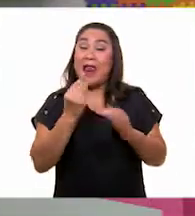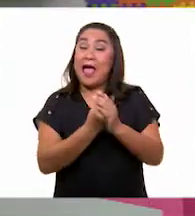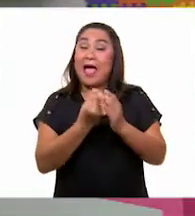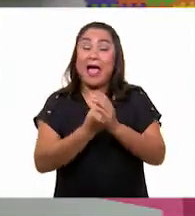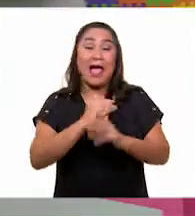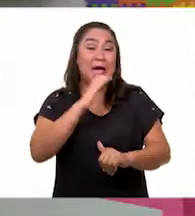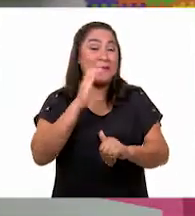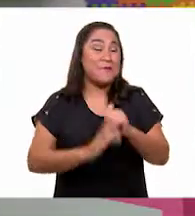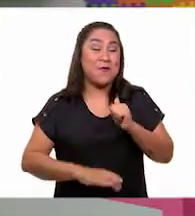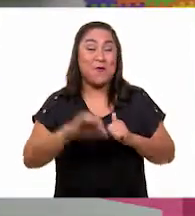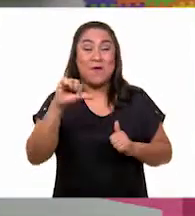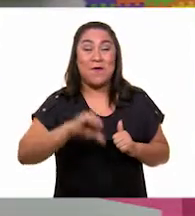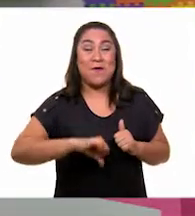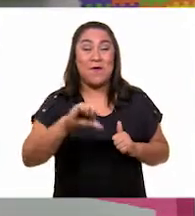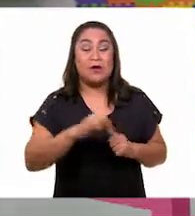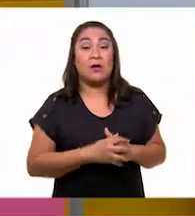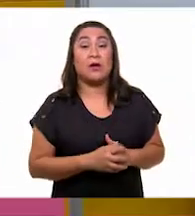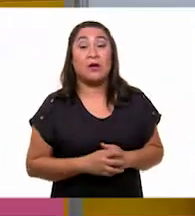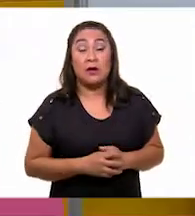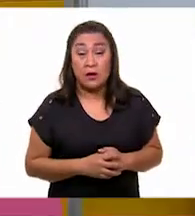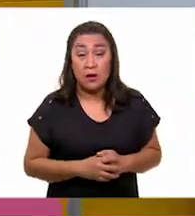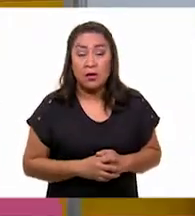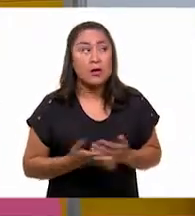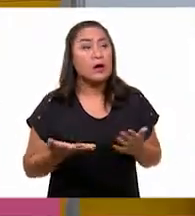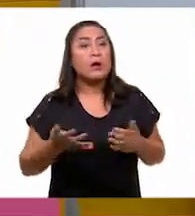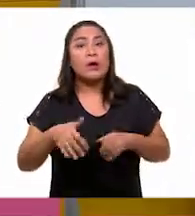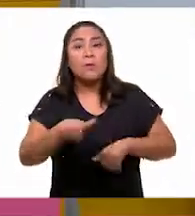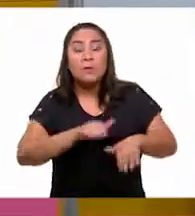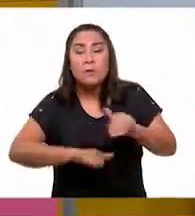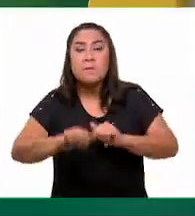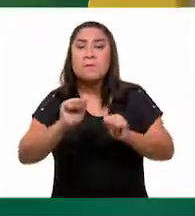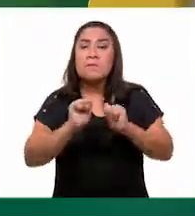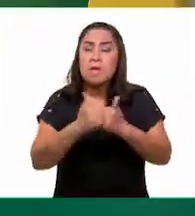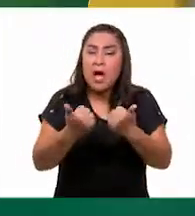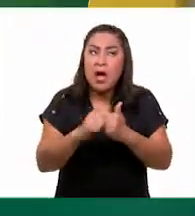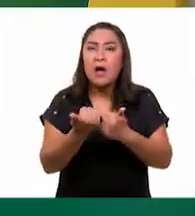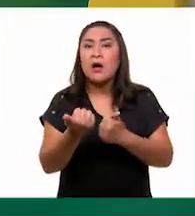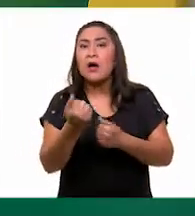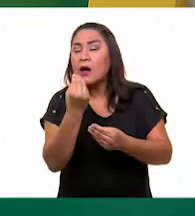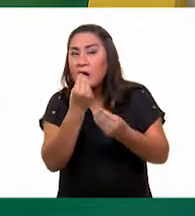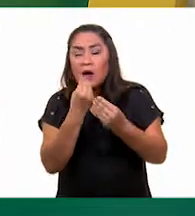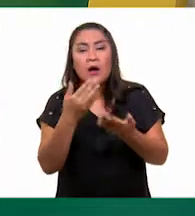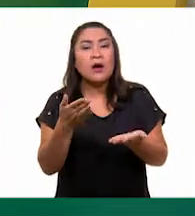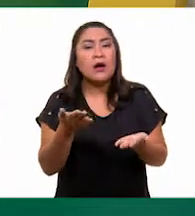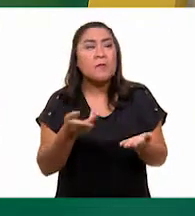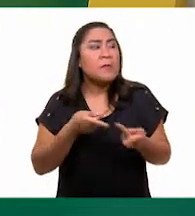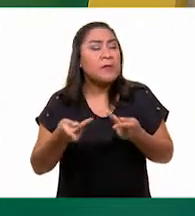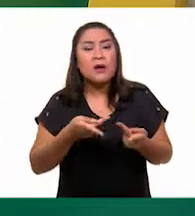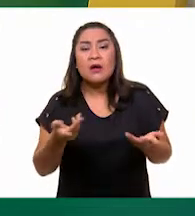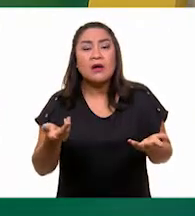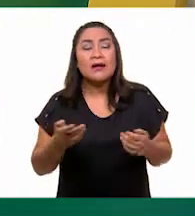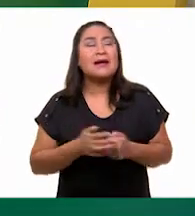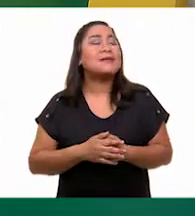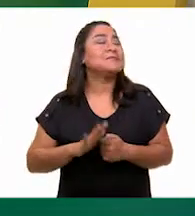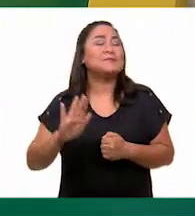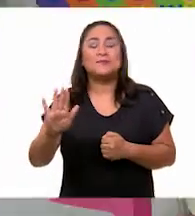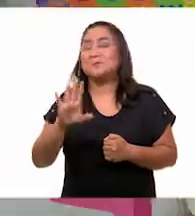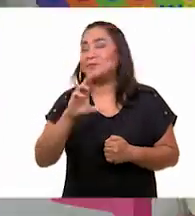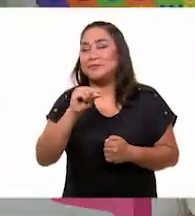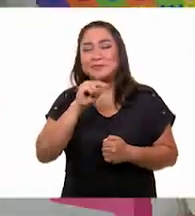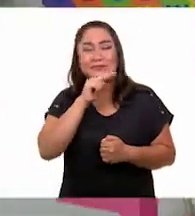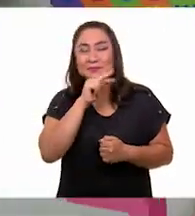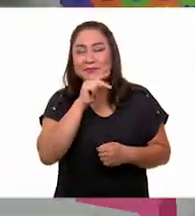clase del día de hoy. No, pero ¿y la panadería y las recetas y todo? Pero no te